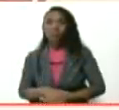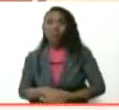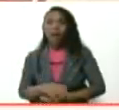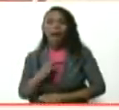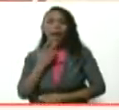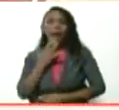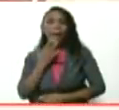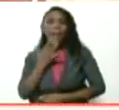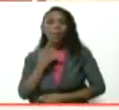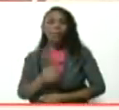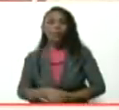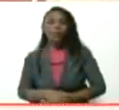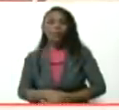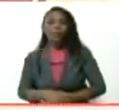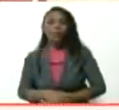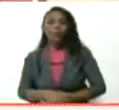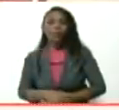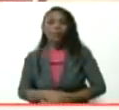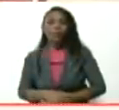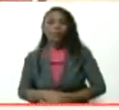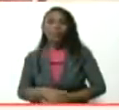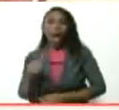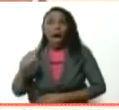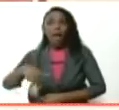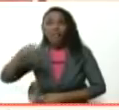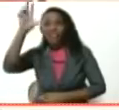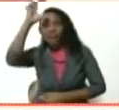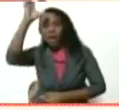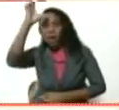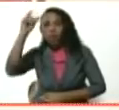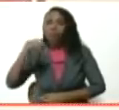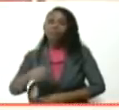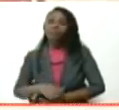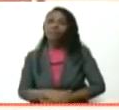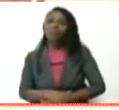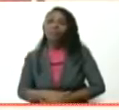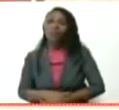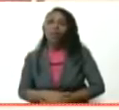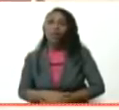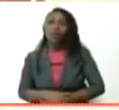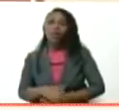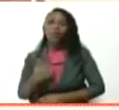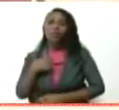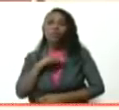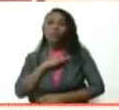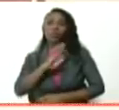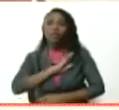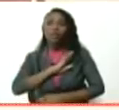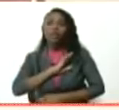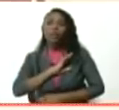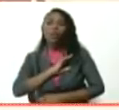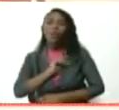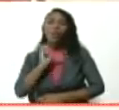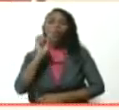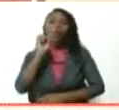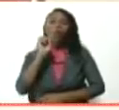por ejemplo, aquí en Falcón, nosotros tenemos, ¿cuántas VH?